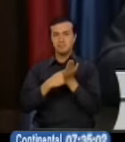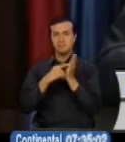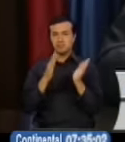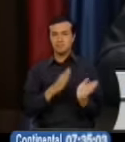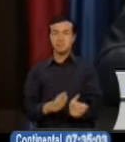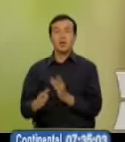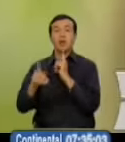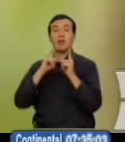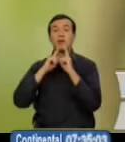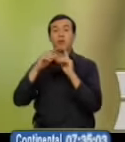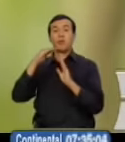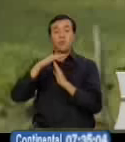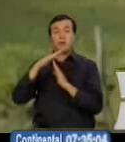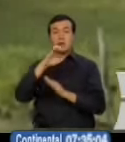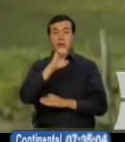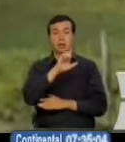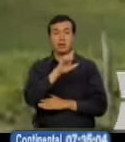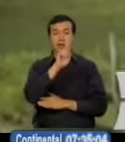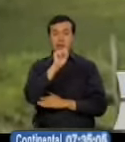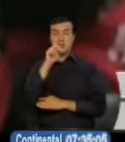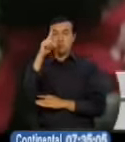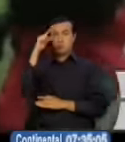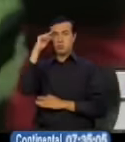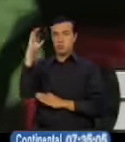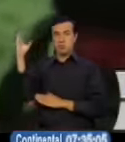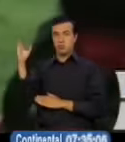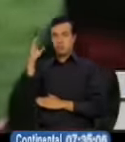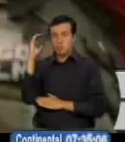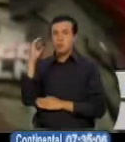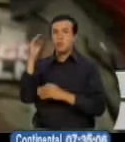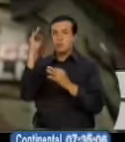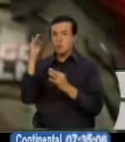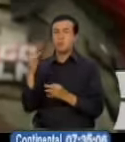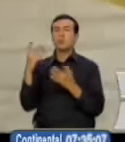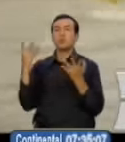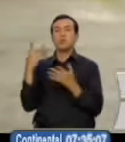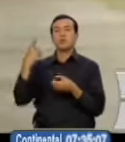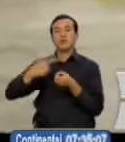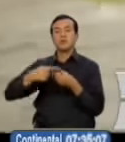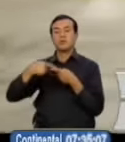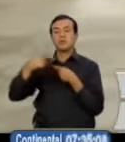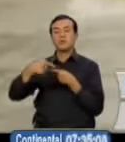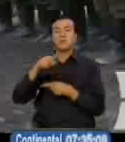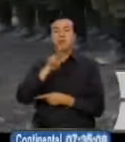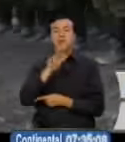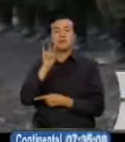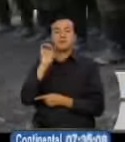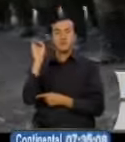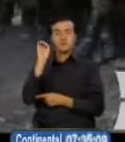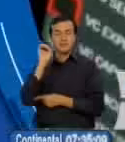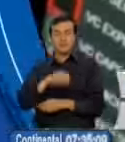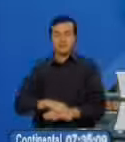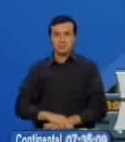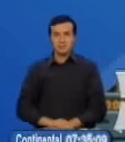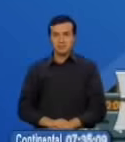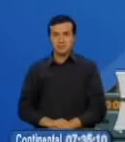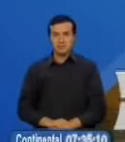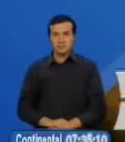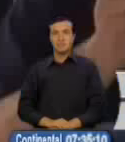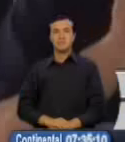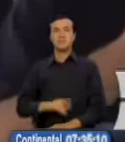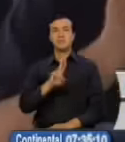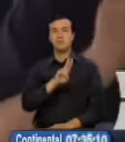el diálogo de paz entre el ELN y el gobierno de Colombia a realizarse en Quito el 27 de octubre.